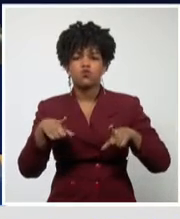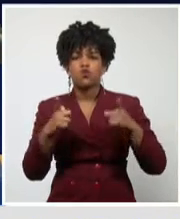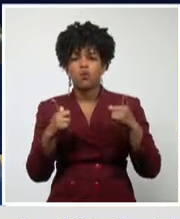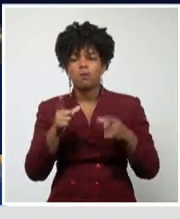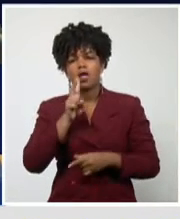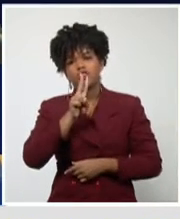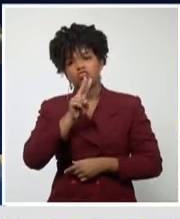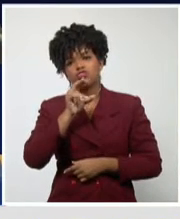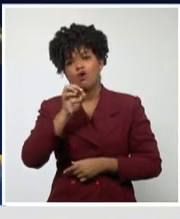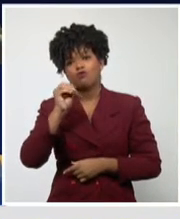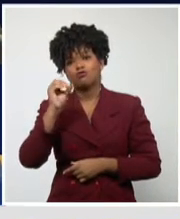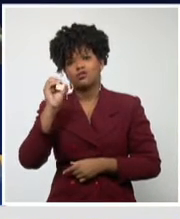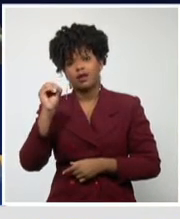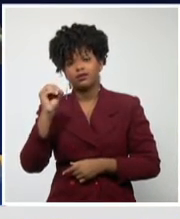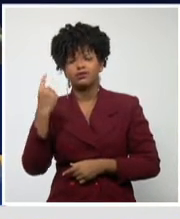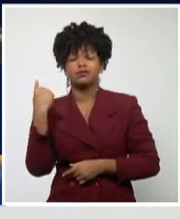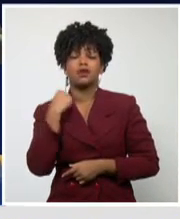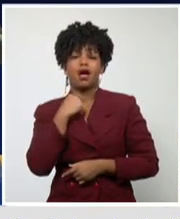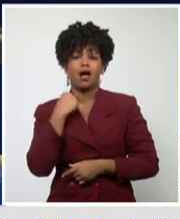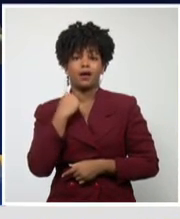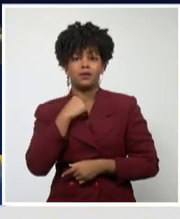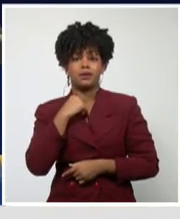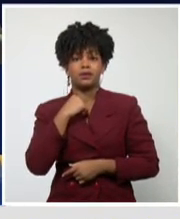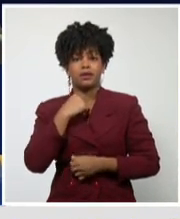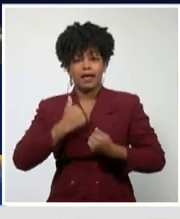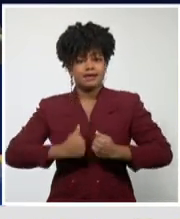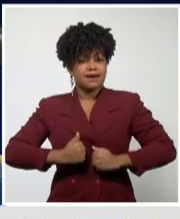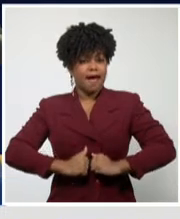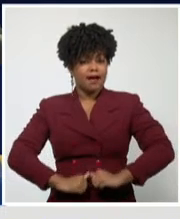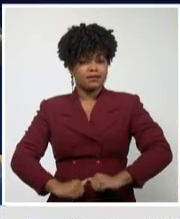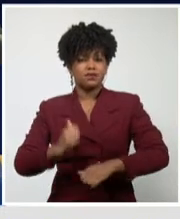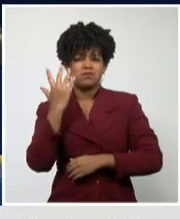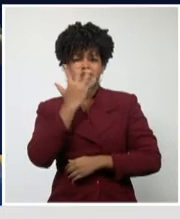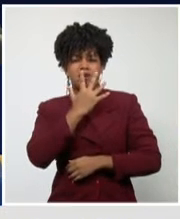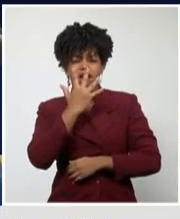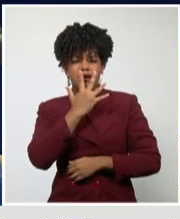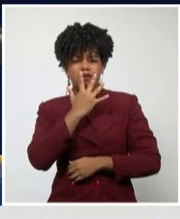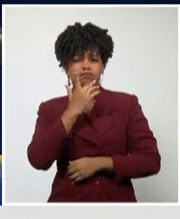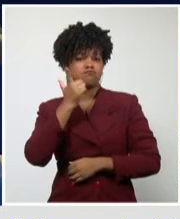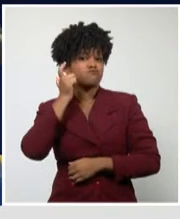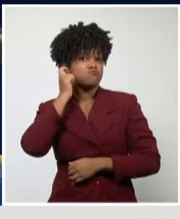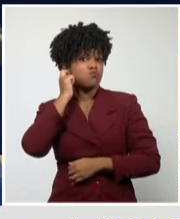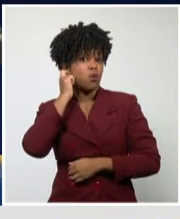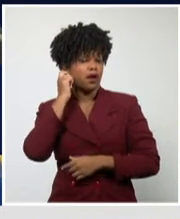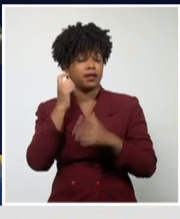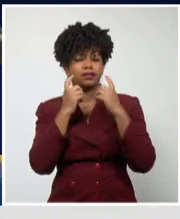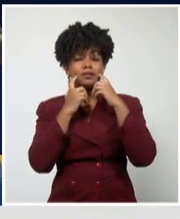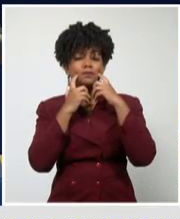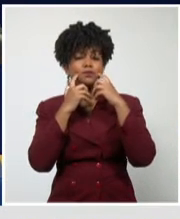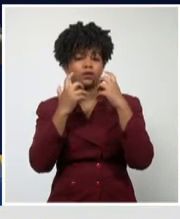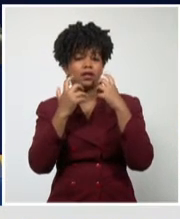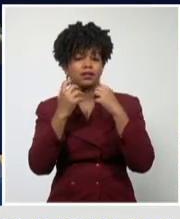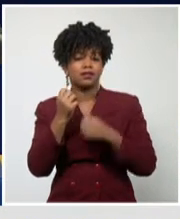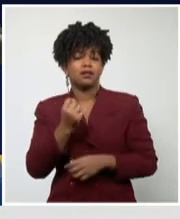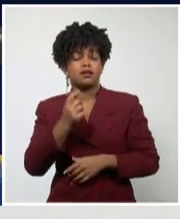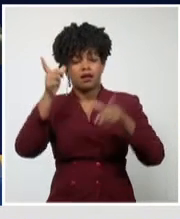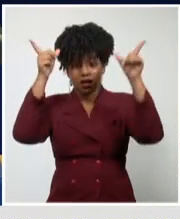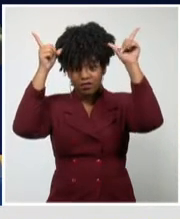años de nacida Florence Nightingale, que fue una